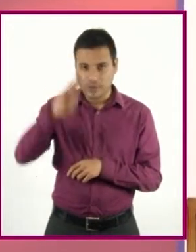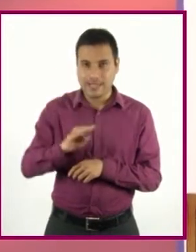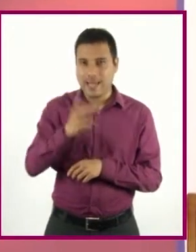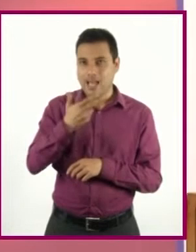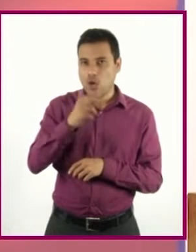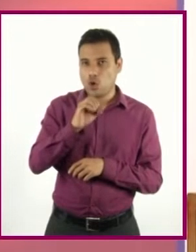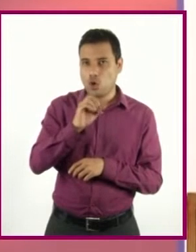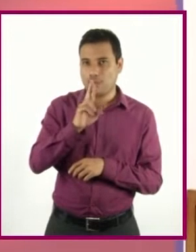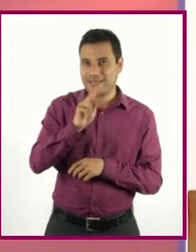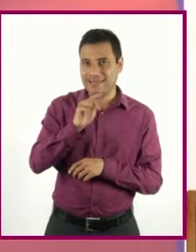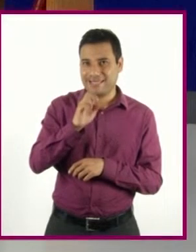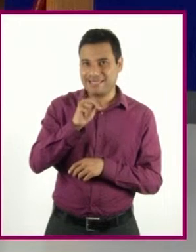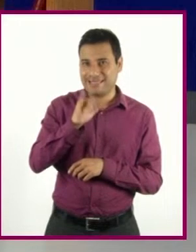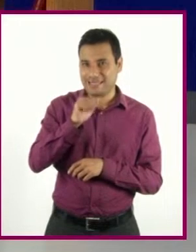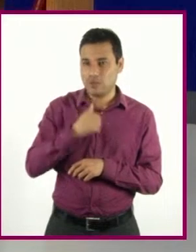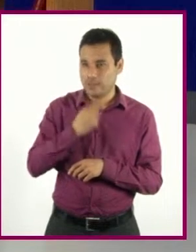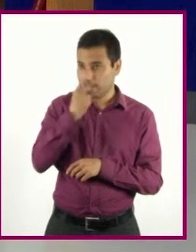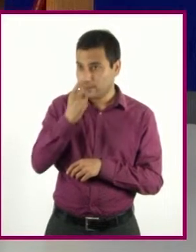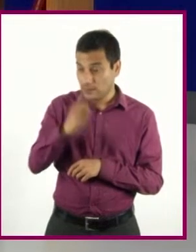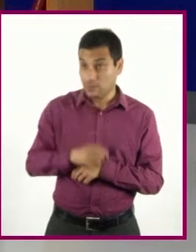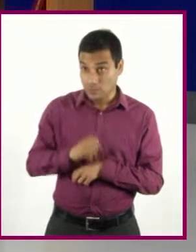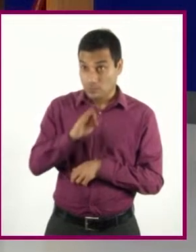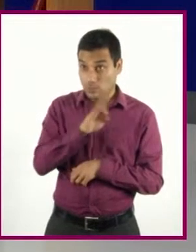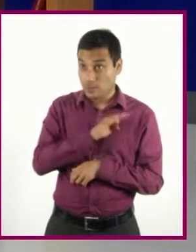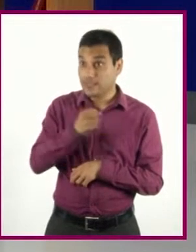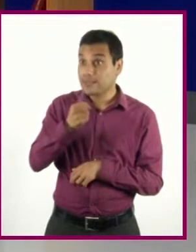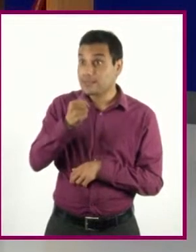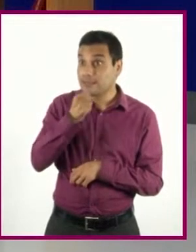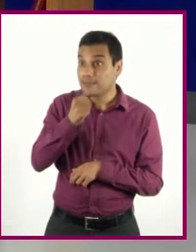puede dar una entrevista? ¿Y qué le contestó?